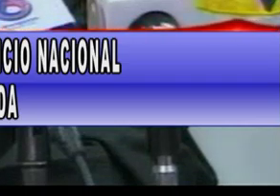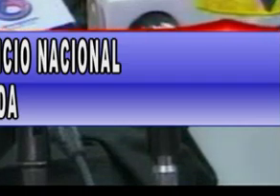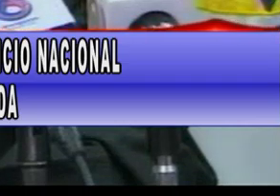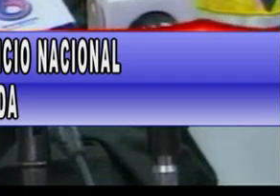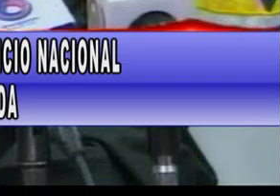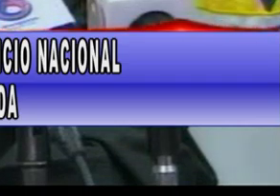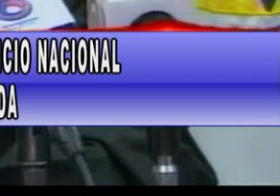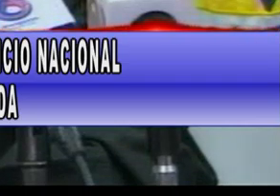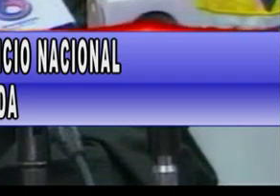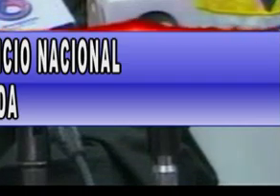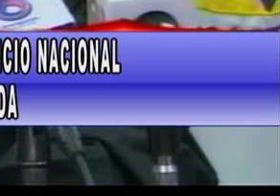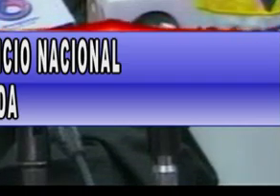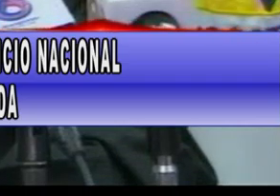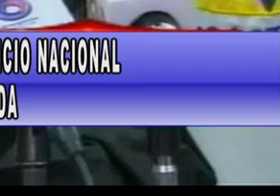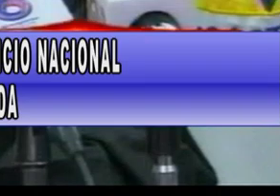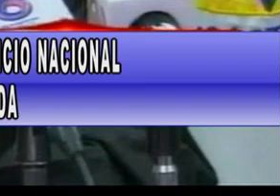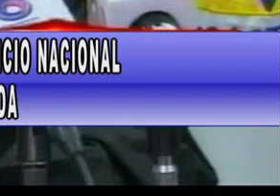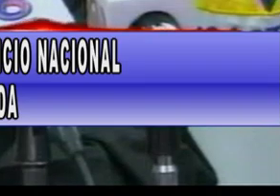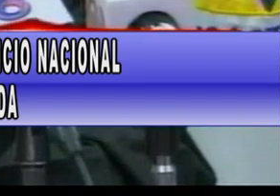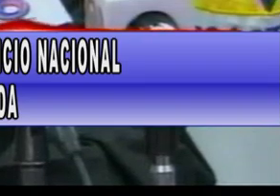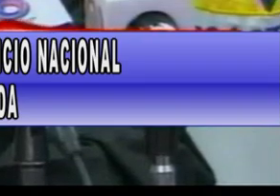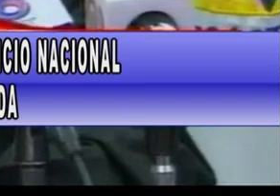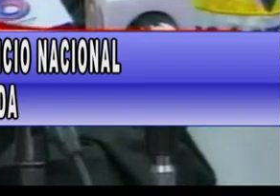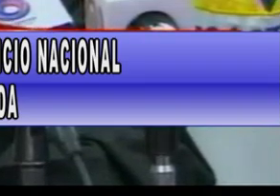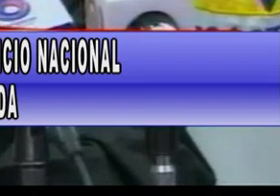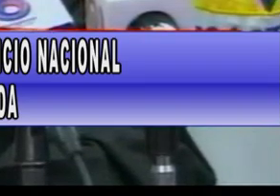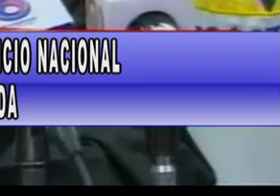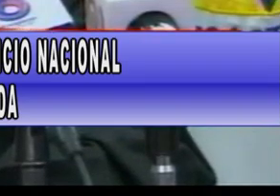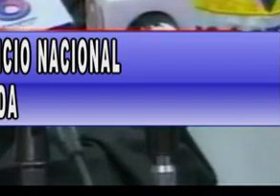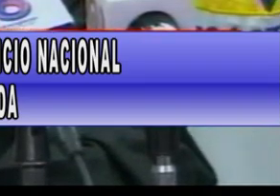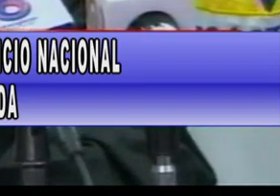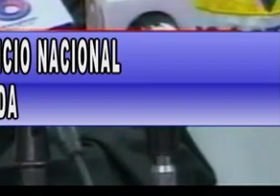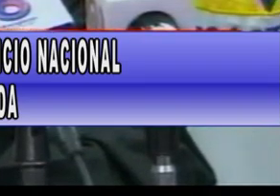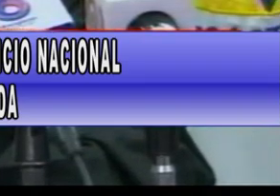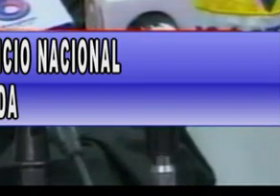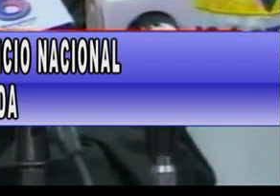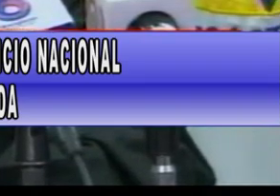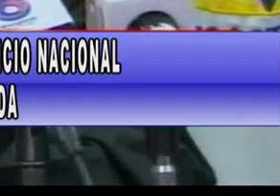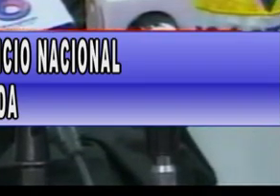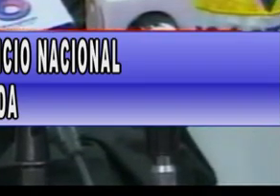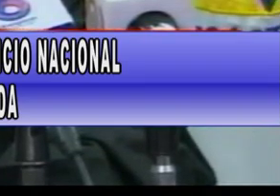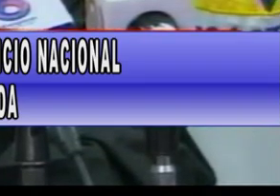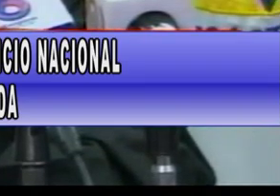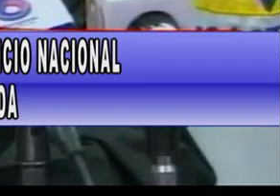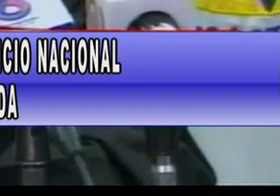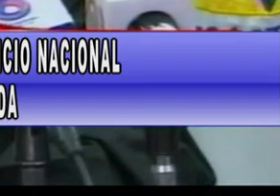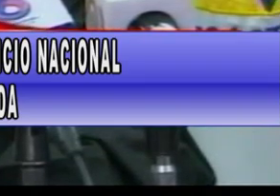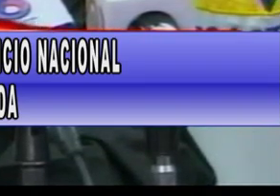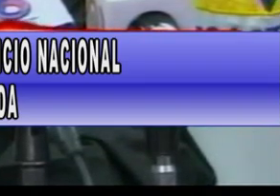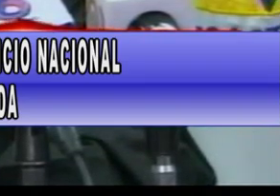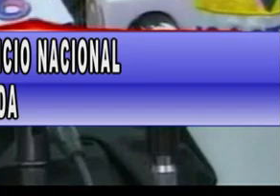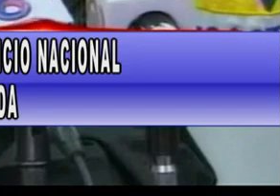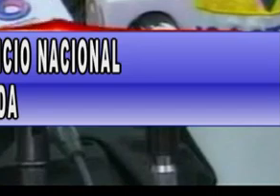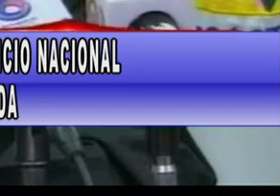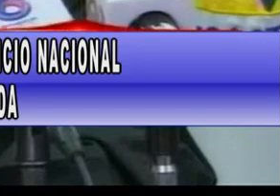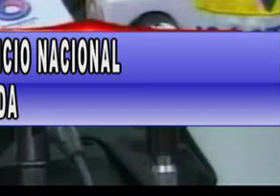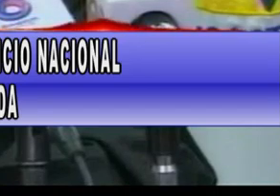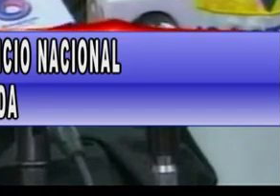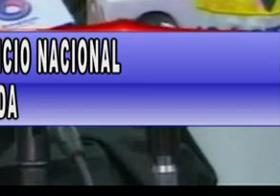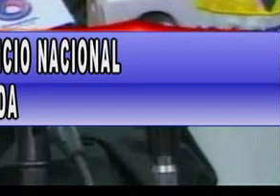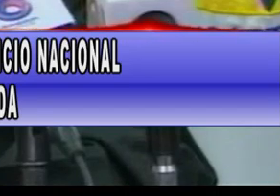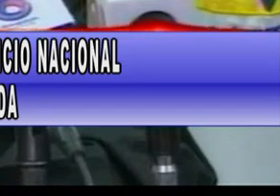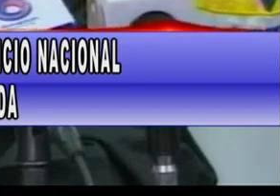un éxito. Queremos instarlos a seguir trabajando en esta línea, no cansarnos, estar claros